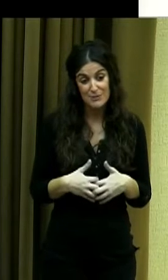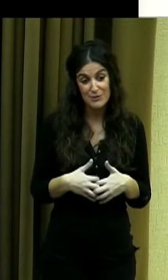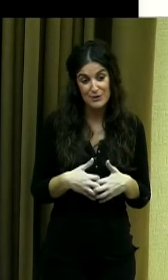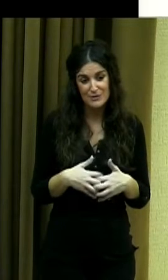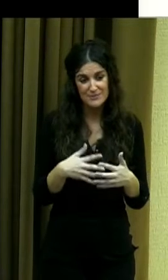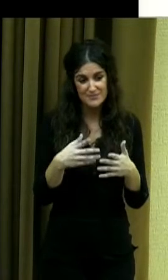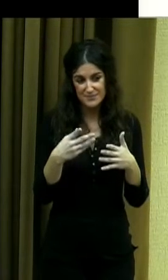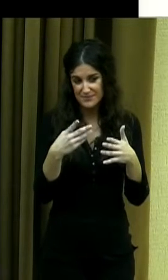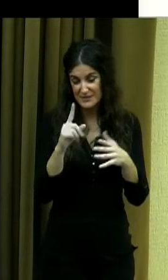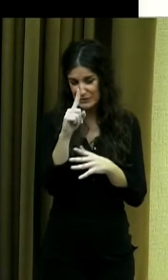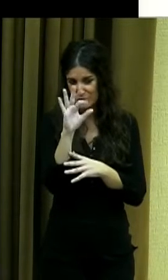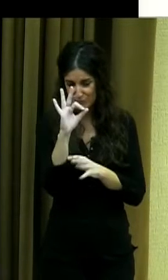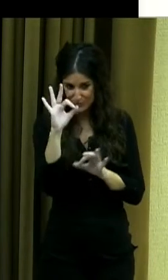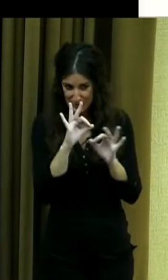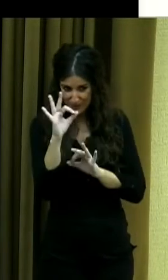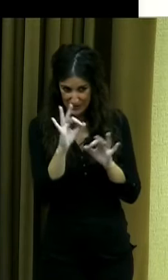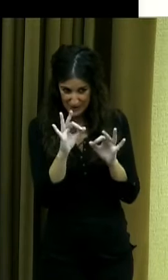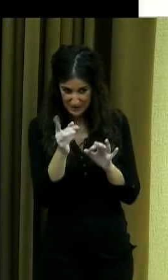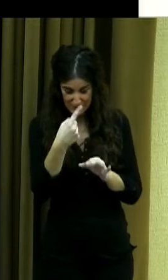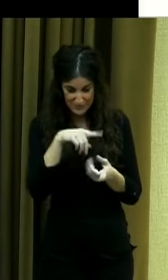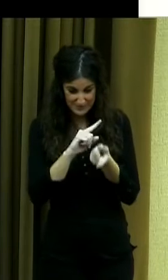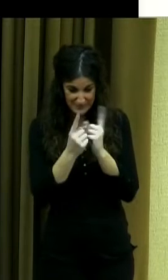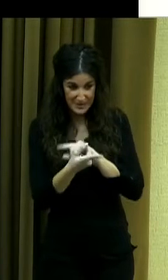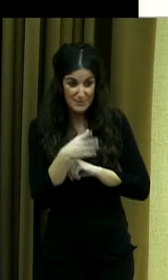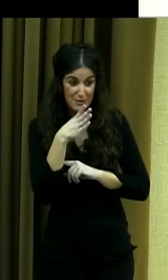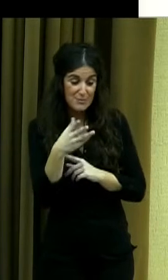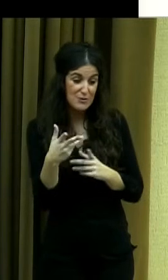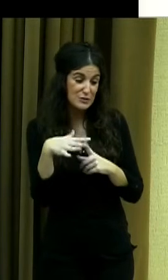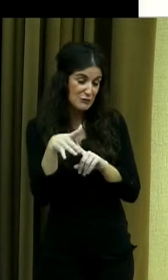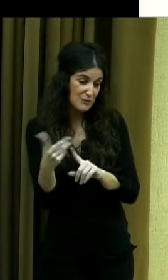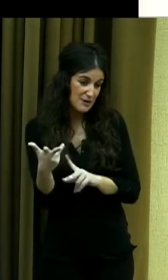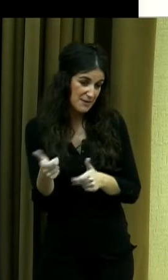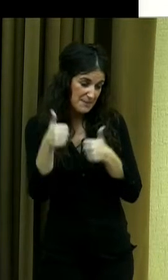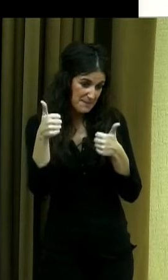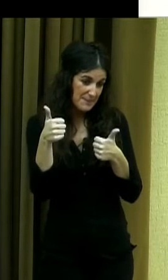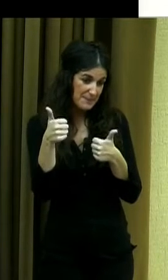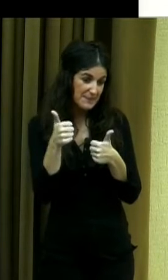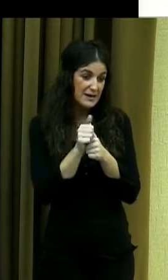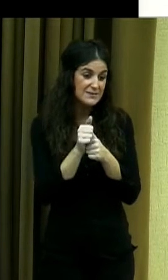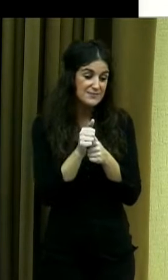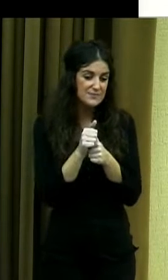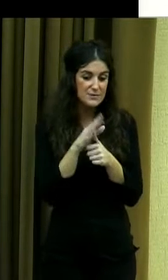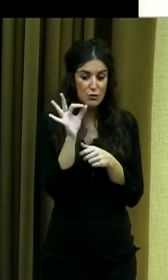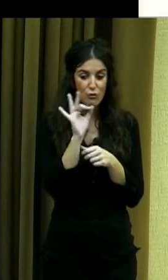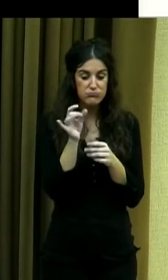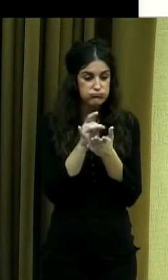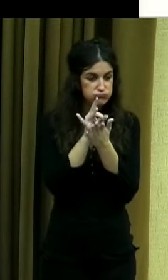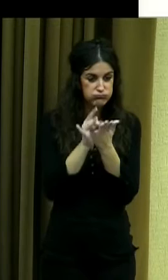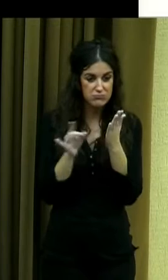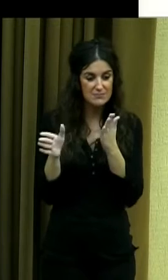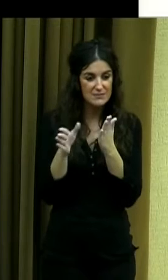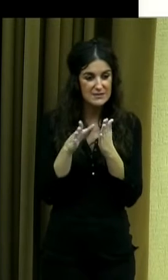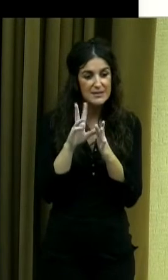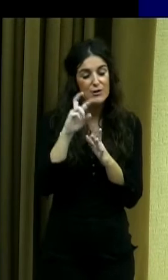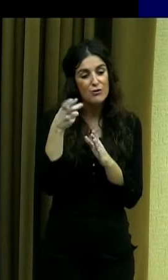como veis, del 1%. Normalmente los solemos relegar para casos más graves y para cuando descartamos de entrada otros trastornos más frecuentes